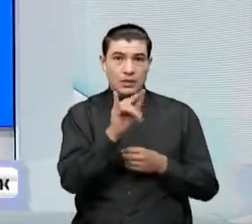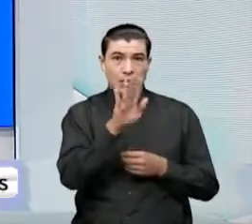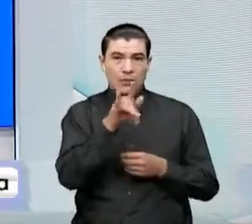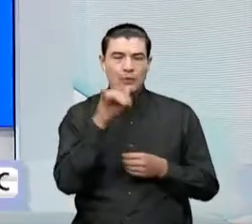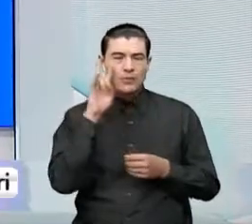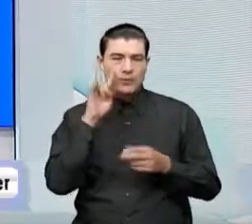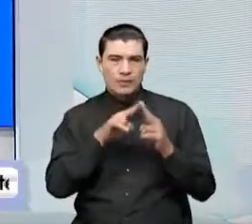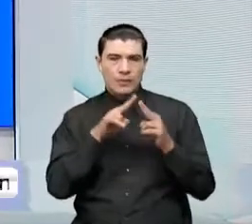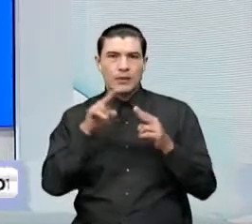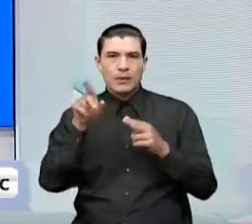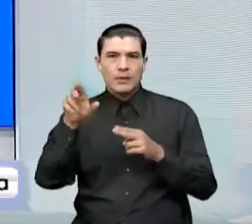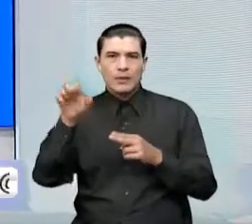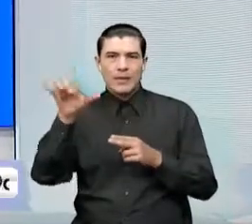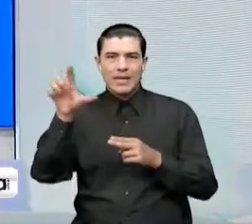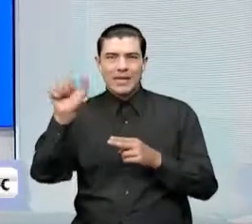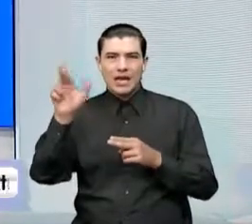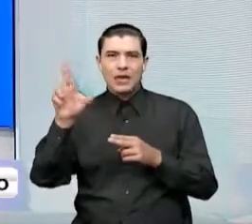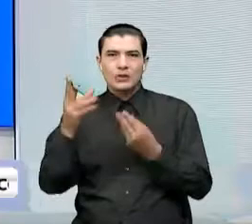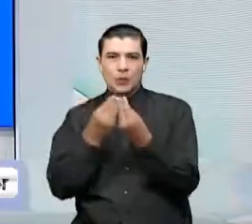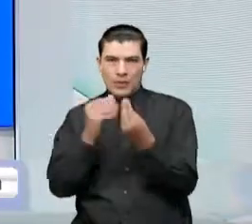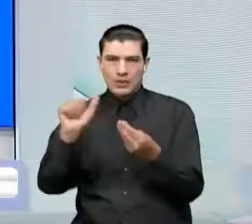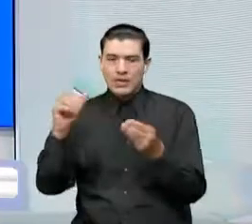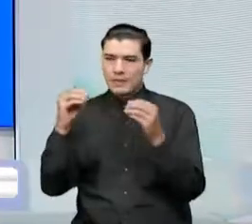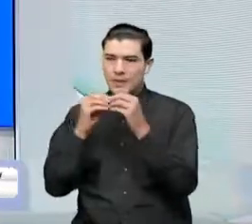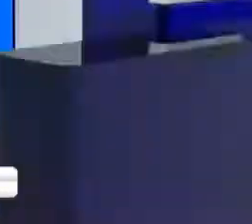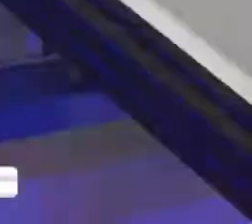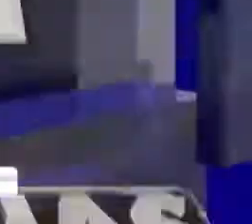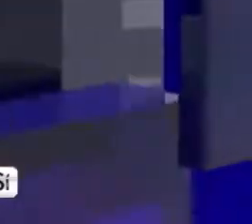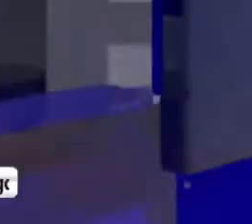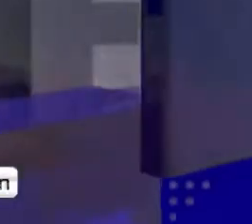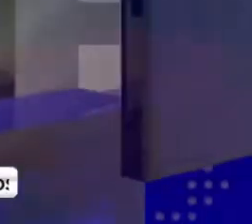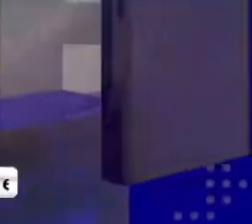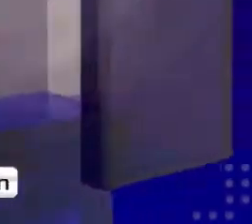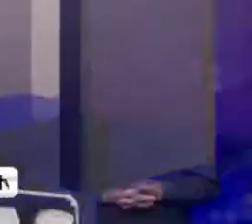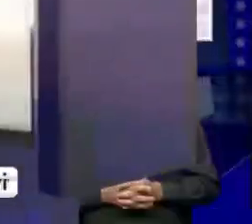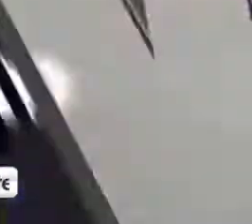pilar buenas tardes y qué dicen las autoridades al respecto